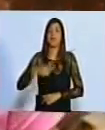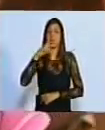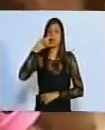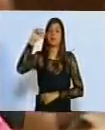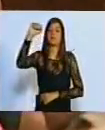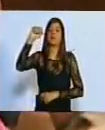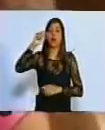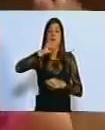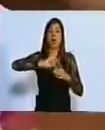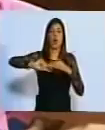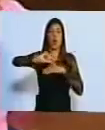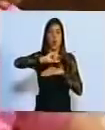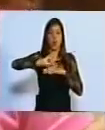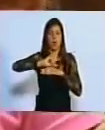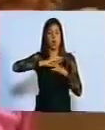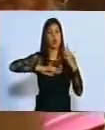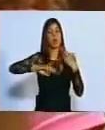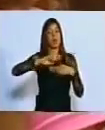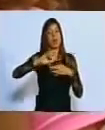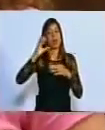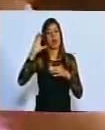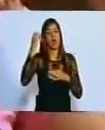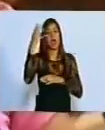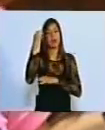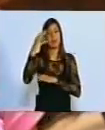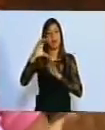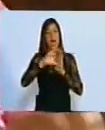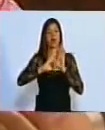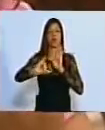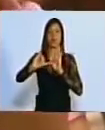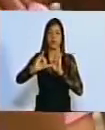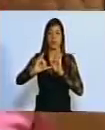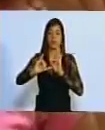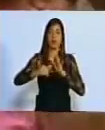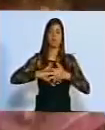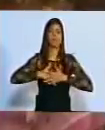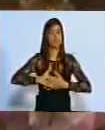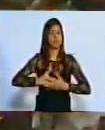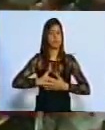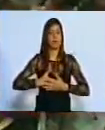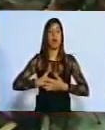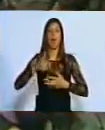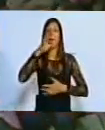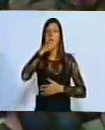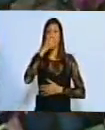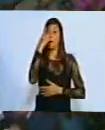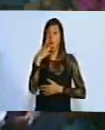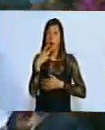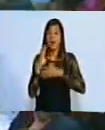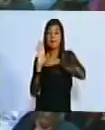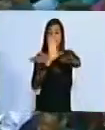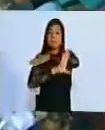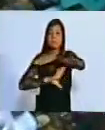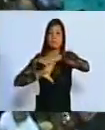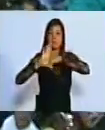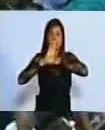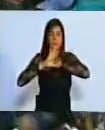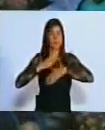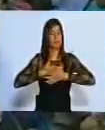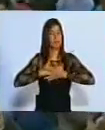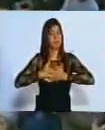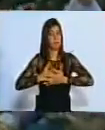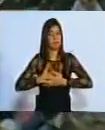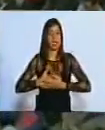un gobierno revolucionario y una Asamblea Nacional Constituyente dispuesta a proteger al pueblo, dispuesta a dar la vida